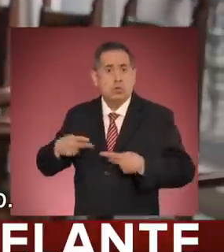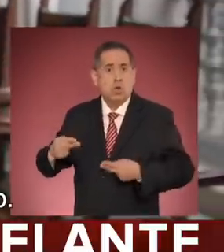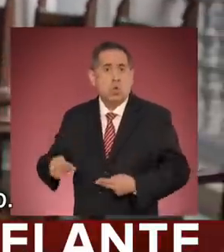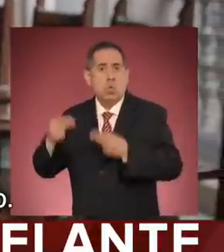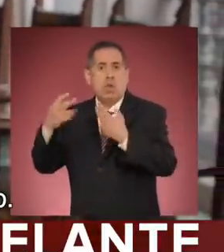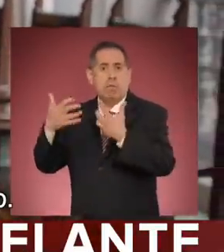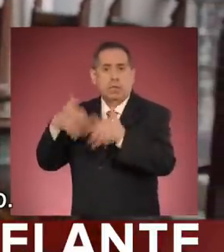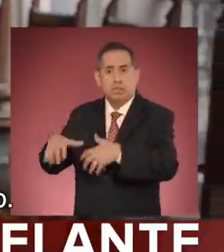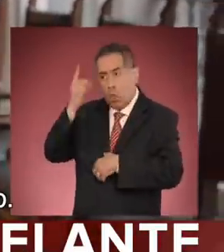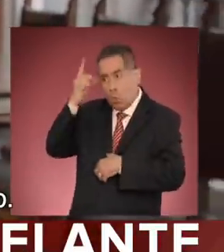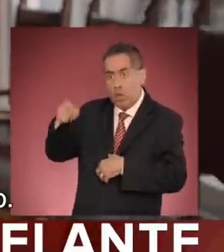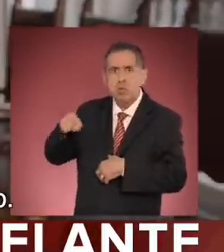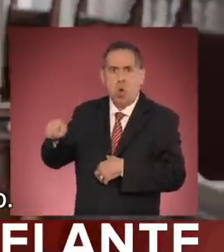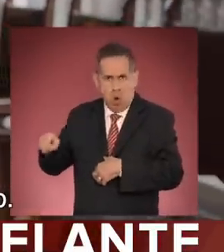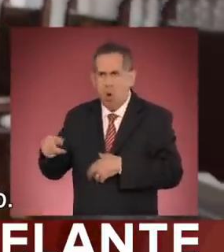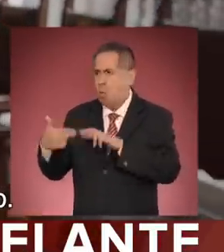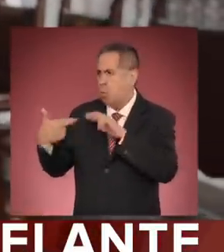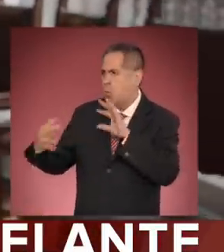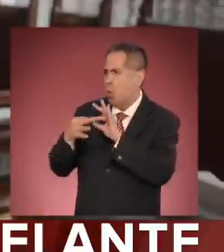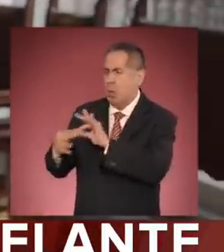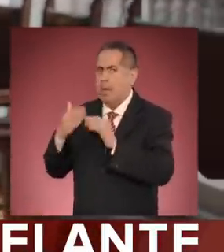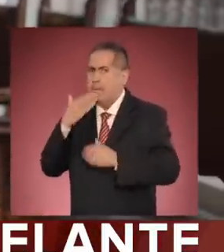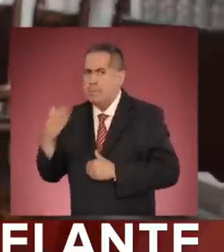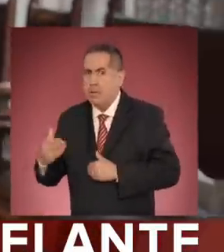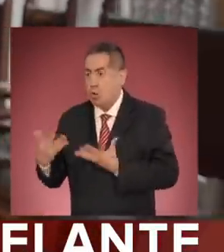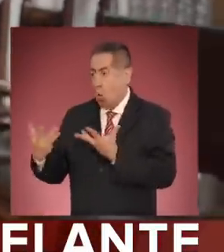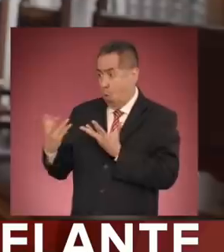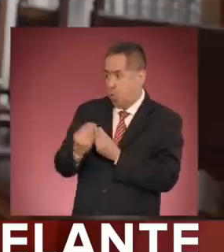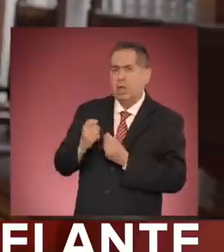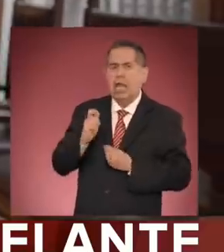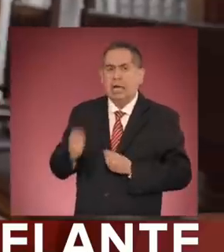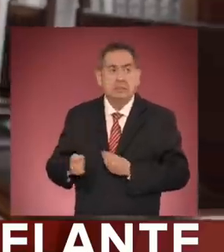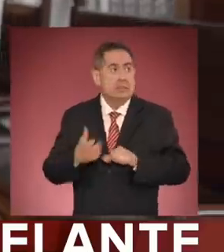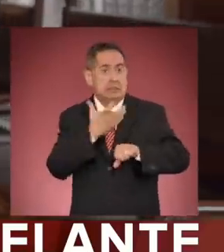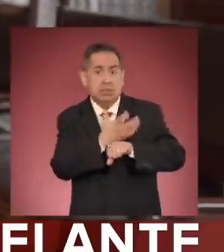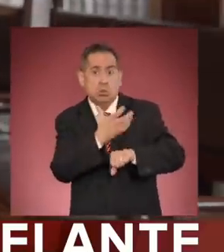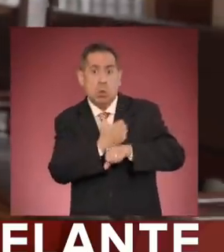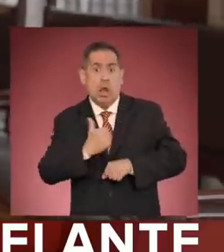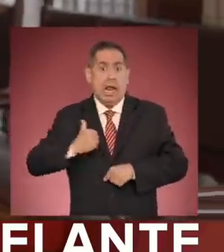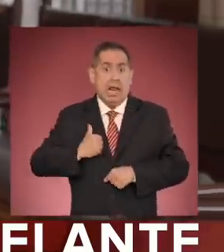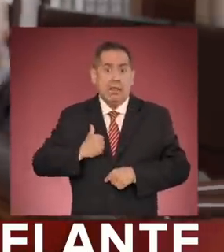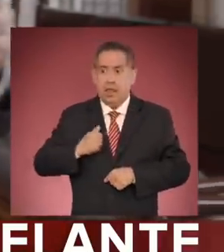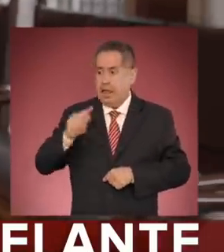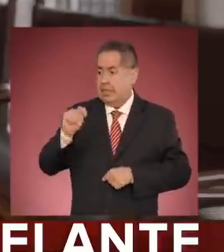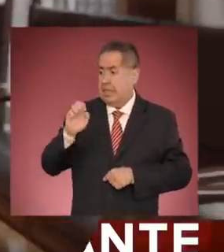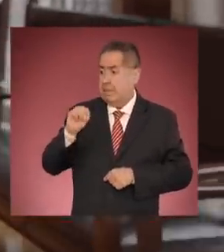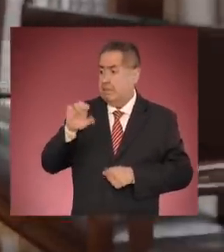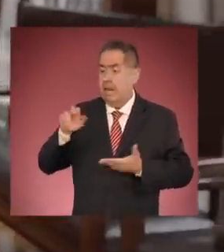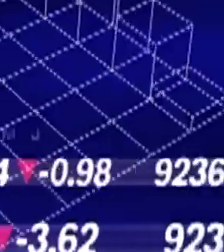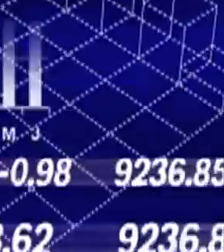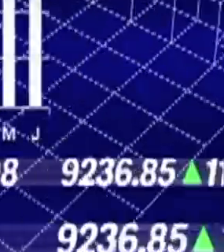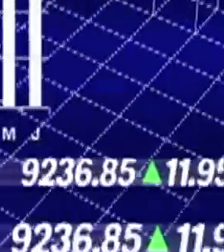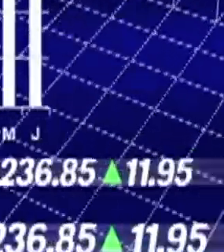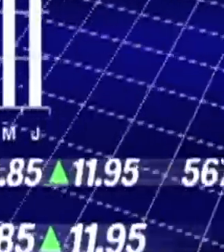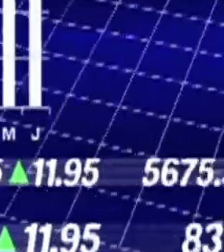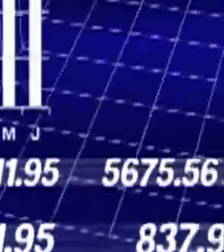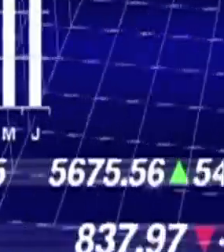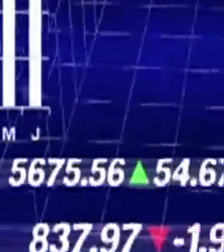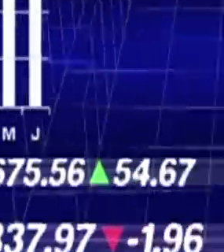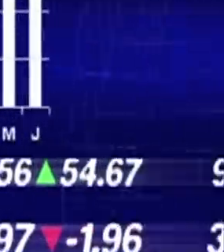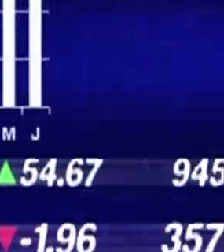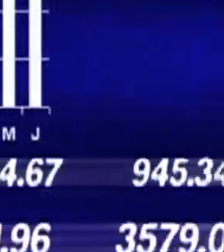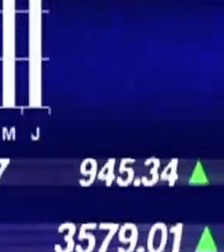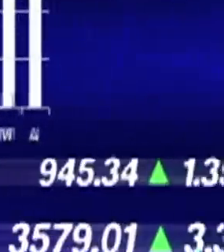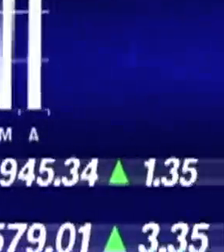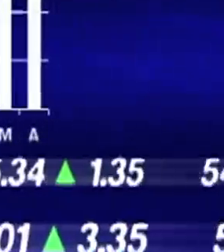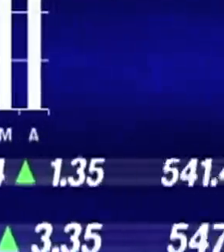relación con los empresarios de México. Conseguimos juntos el nuevo tratado con Estados Unidos y con Canadá. Amigos y amigas que